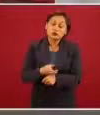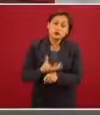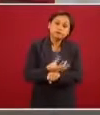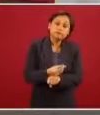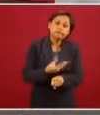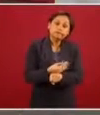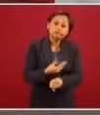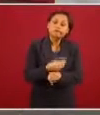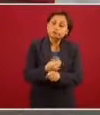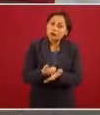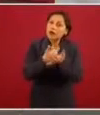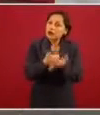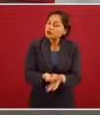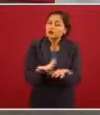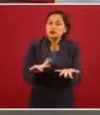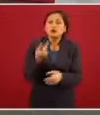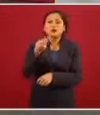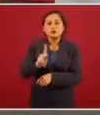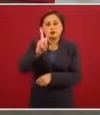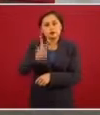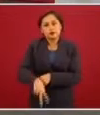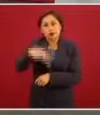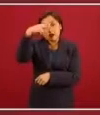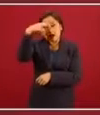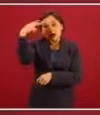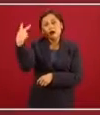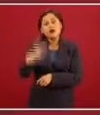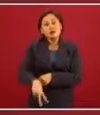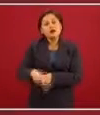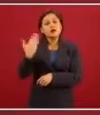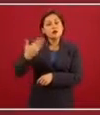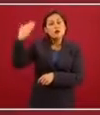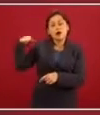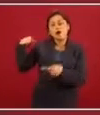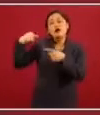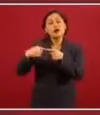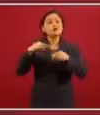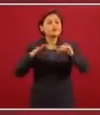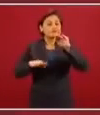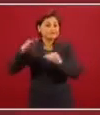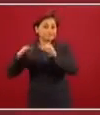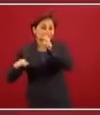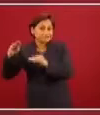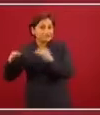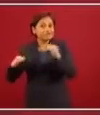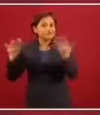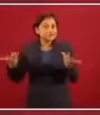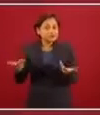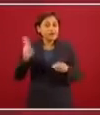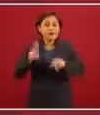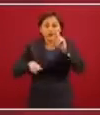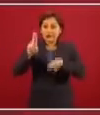desigualdad social, en donde, lo hemos dicho y es conocido, está perfectamente documentado, la mitad de la población mexicana